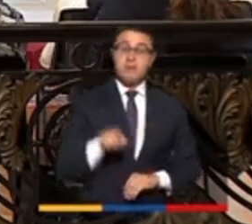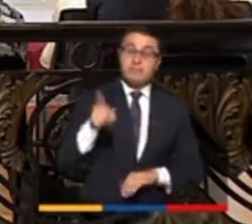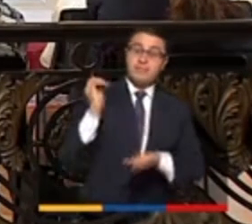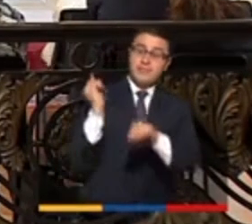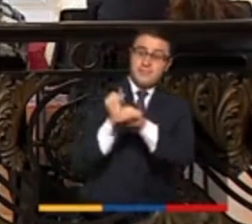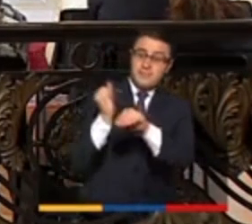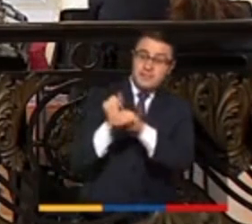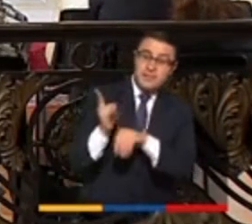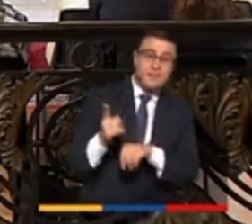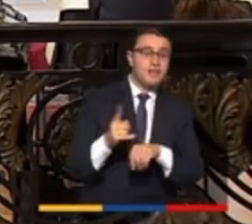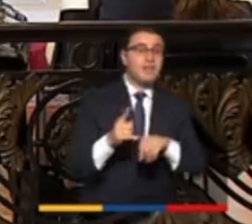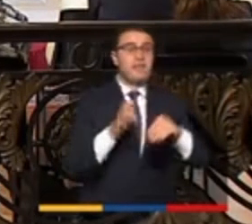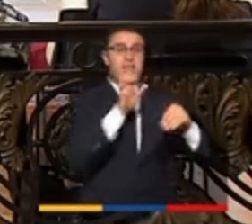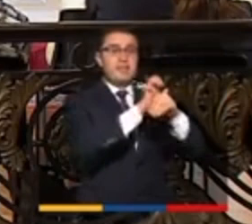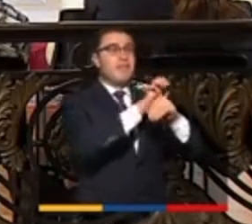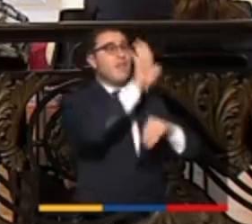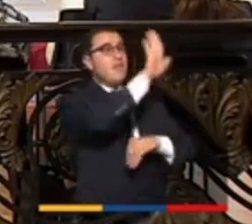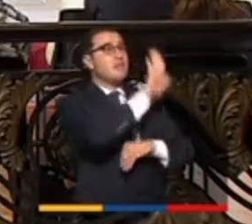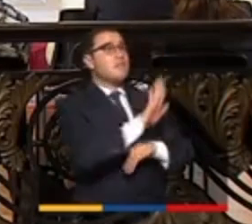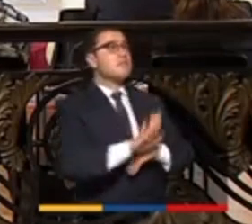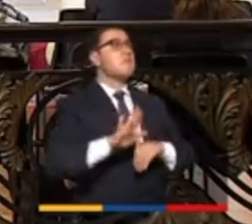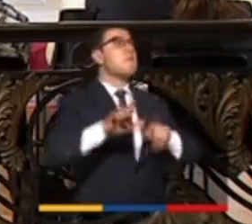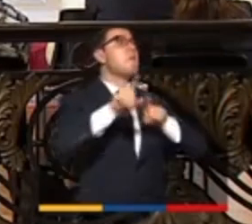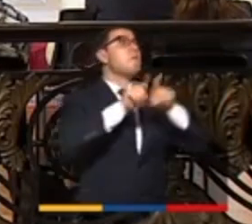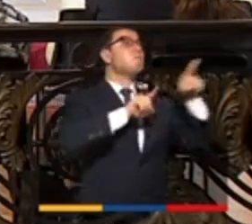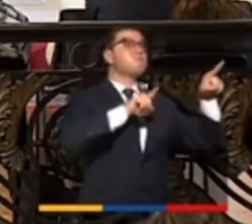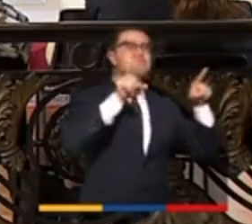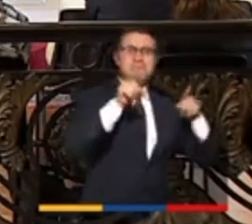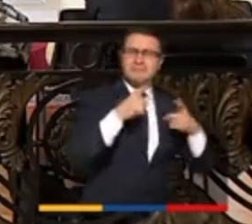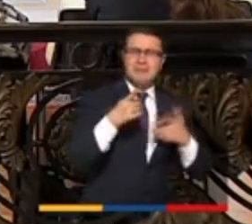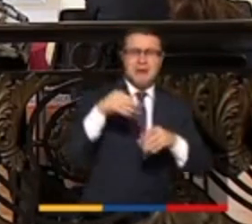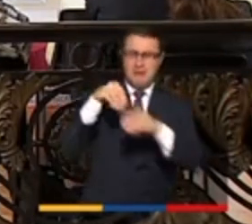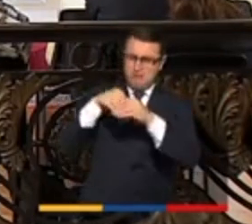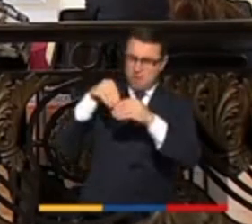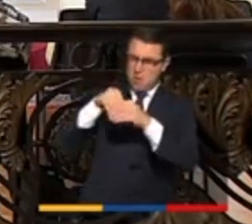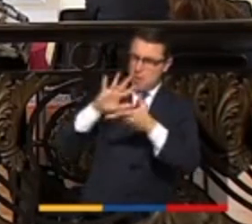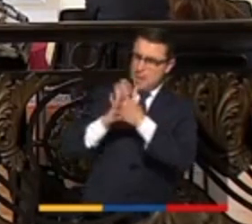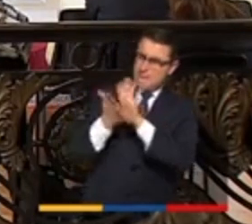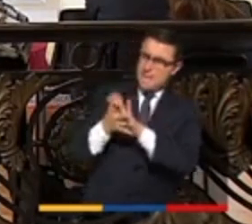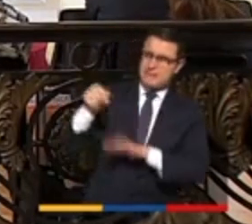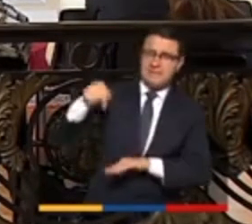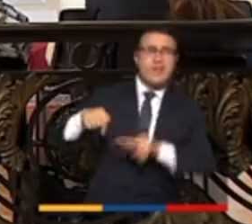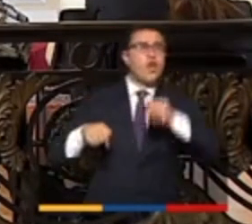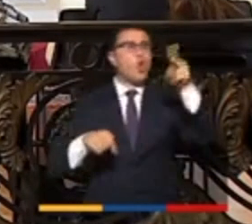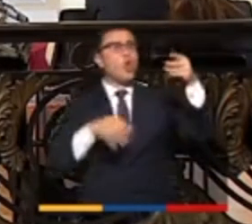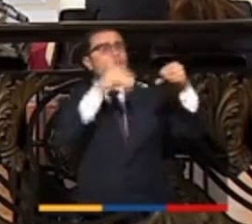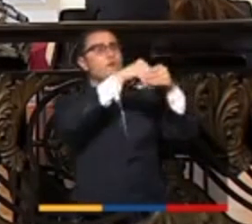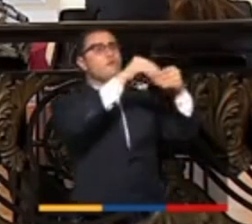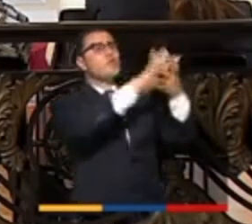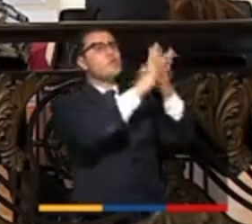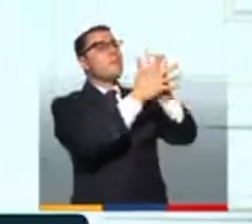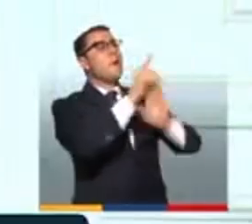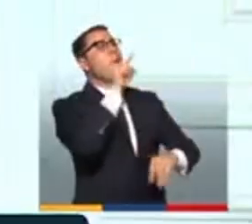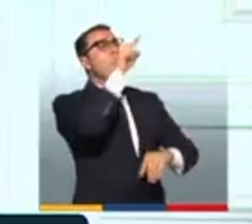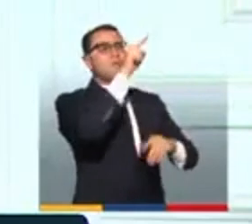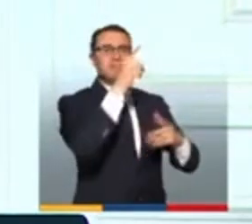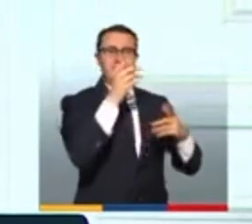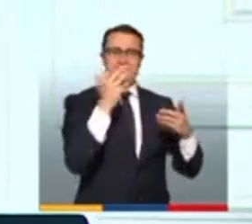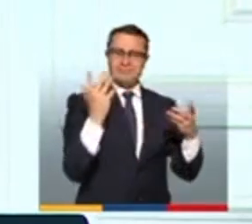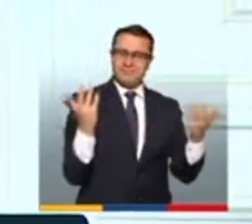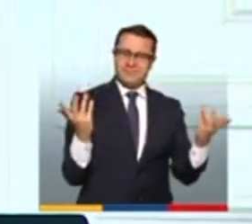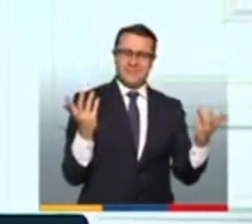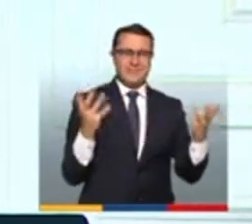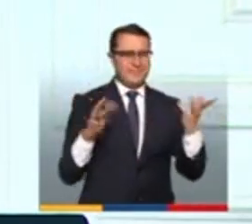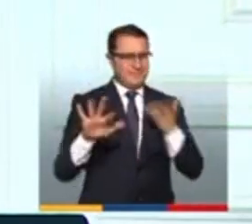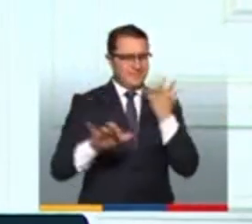la Agencia Regional Territorial acuya, que el Fondo de Paz aquí, que otro Fondo de Paz por allá.